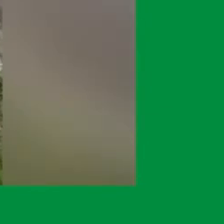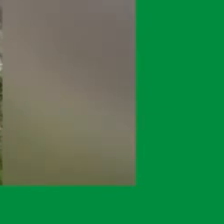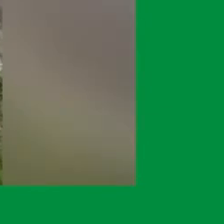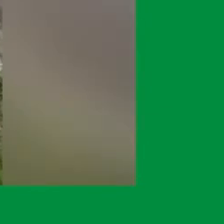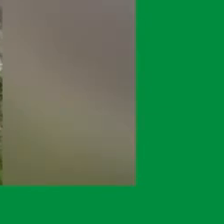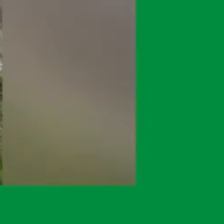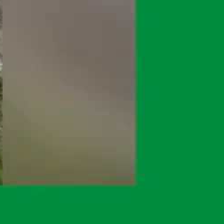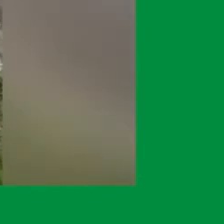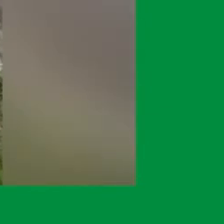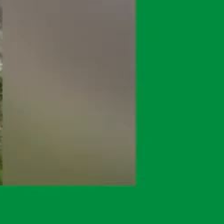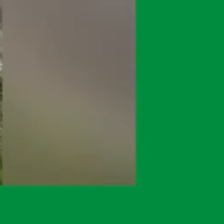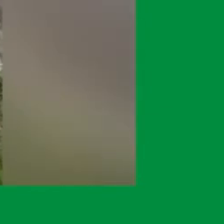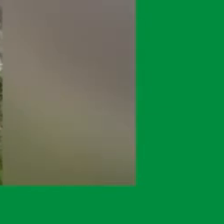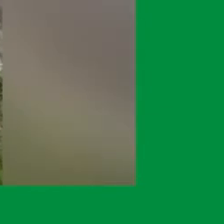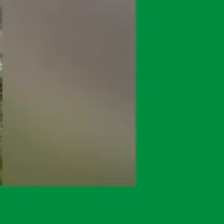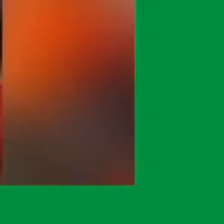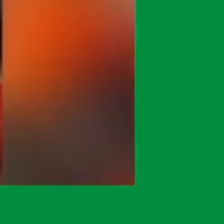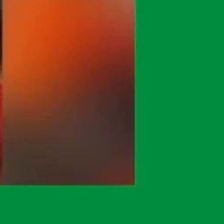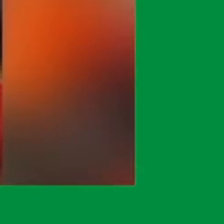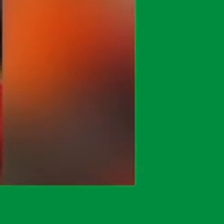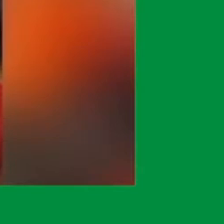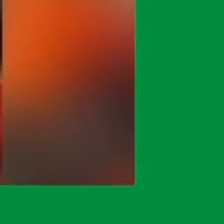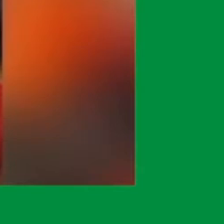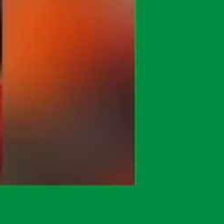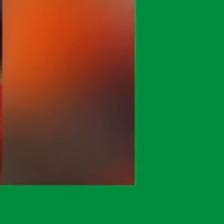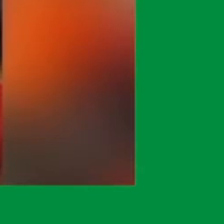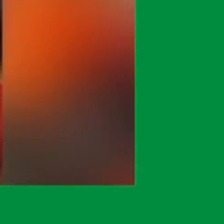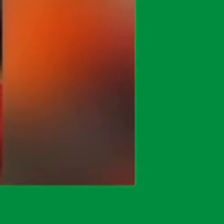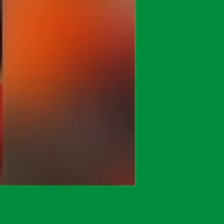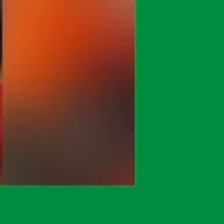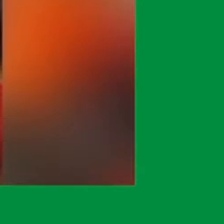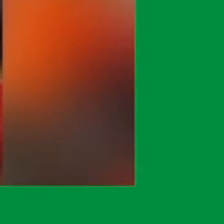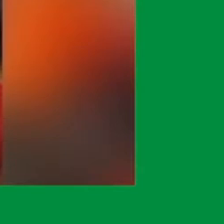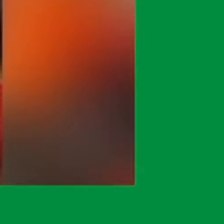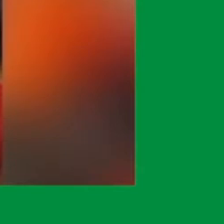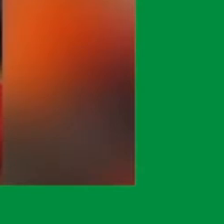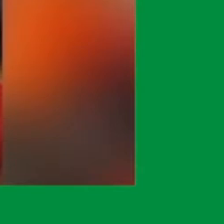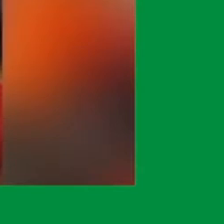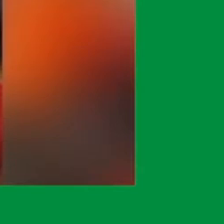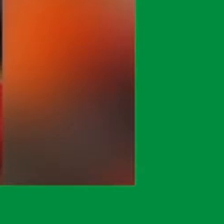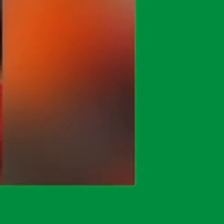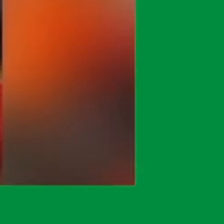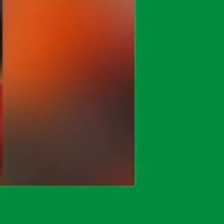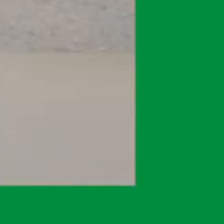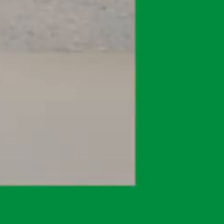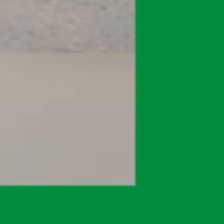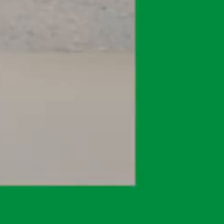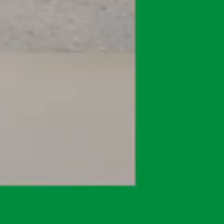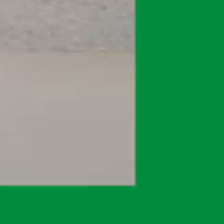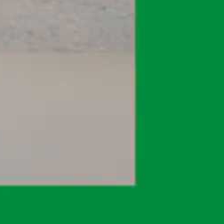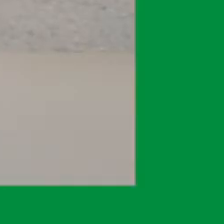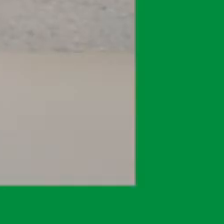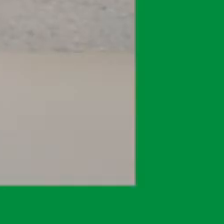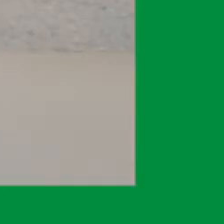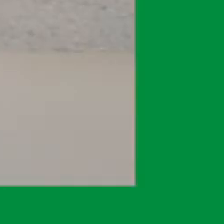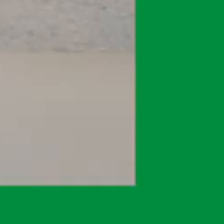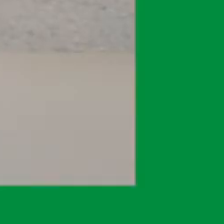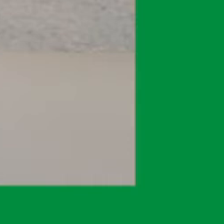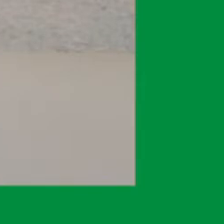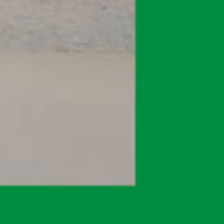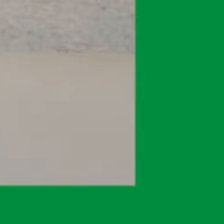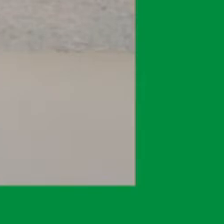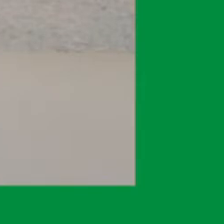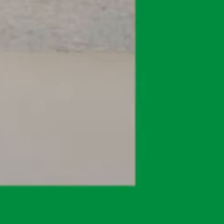2021-2022. Visitaremos la Escuela Básica Nacional Pedro Vicente Núñez, ubicada en el Circuito 11 Constanzo